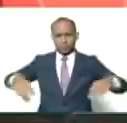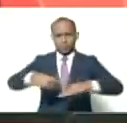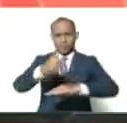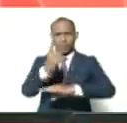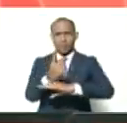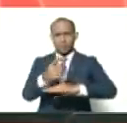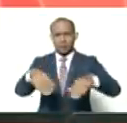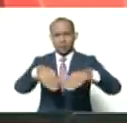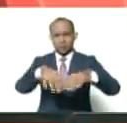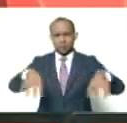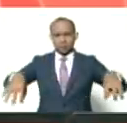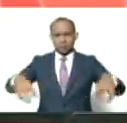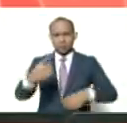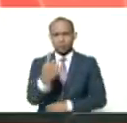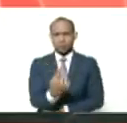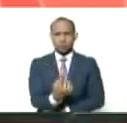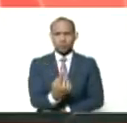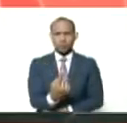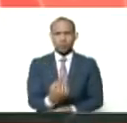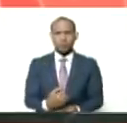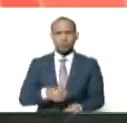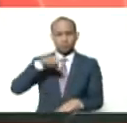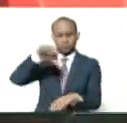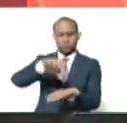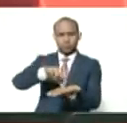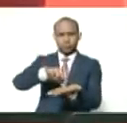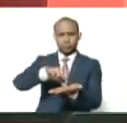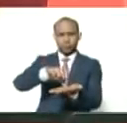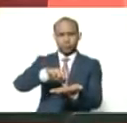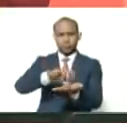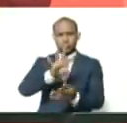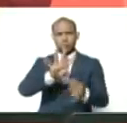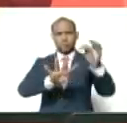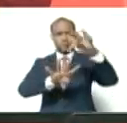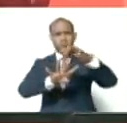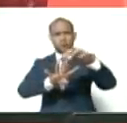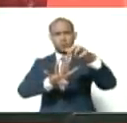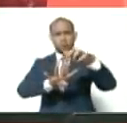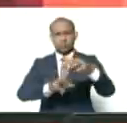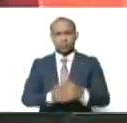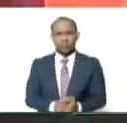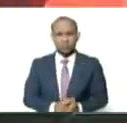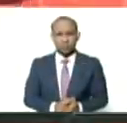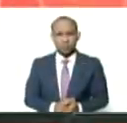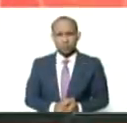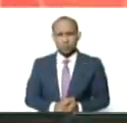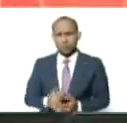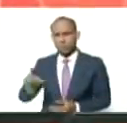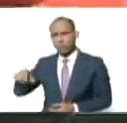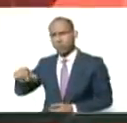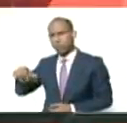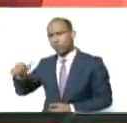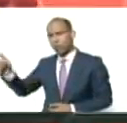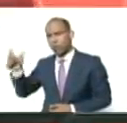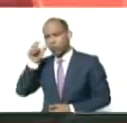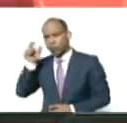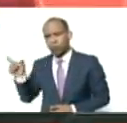En la silla central, Capriles aparecía en el centro. Aquí tenía a Juan Pablo Guanipa,